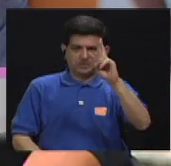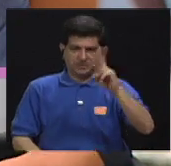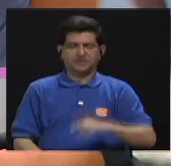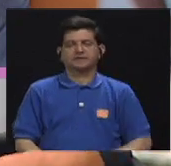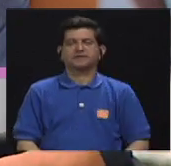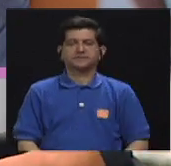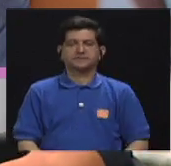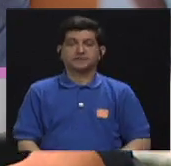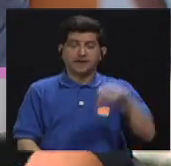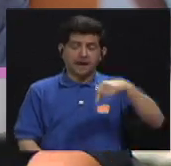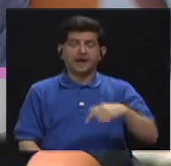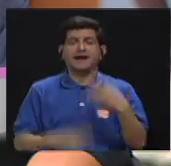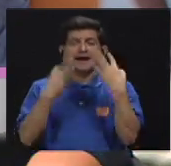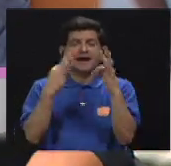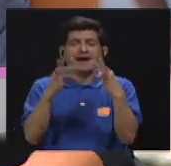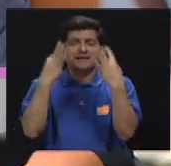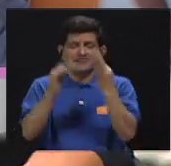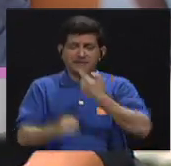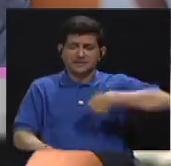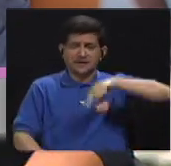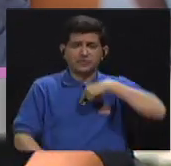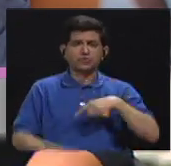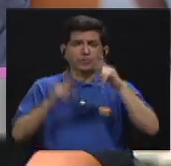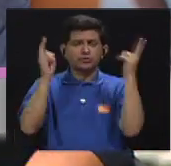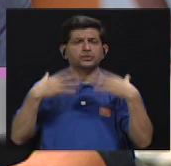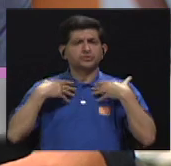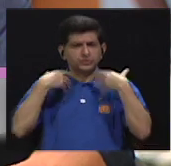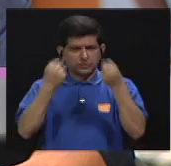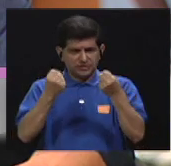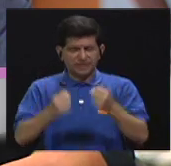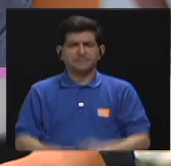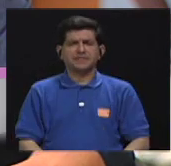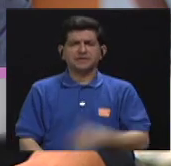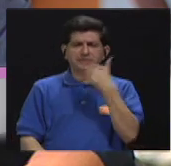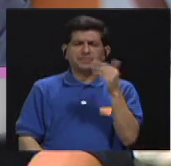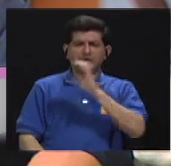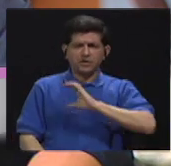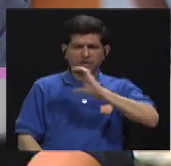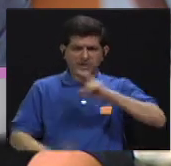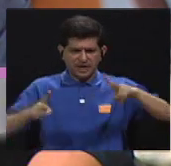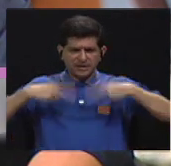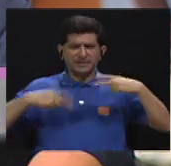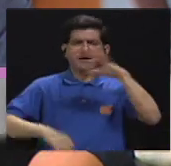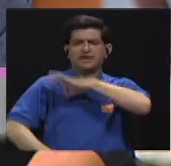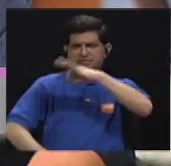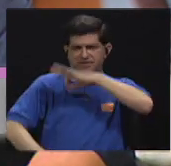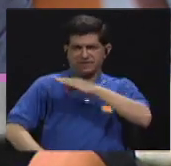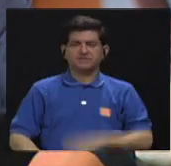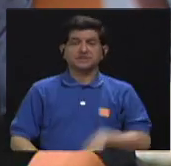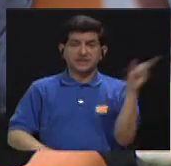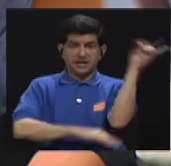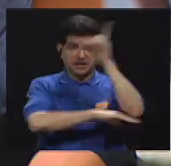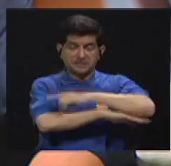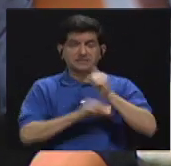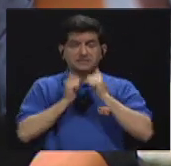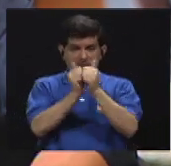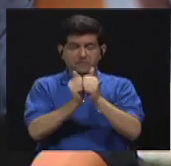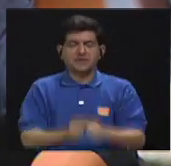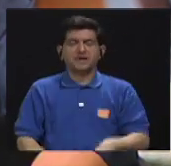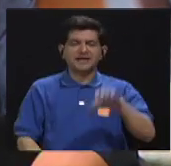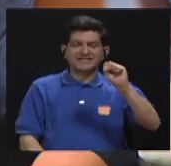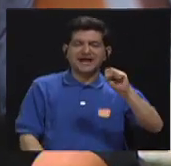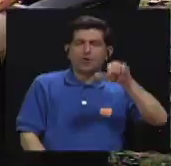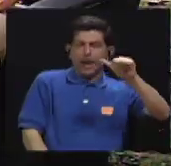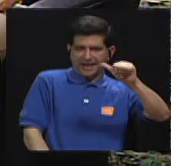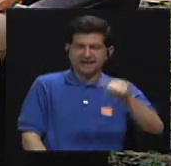Rica, con el cual pretendemos llevarle temas de salud que mejoren su calidad de vida y su bienestar. El día de hoy les acompañamos Saúl